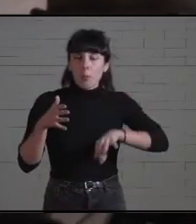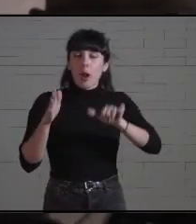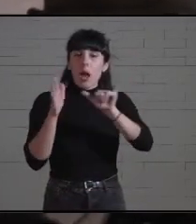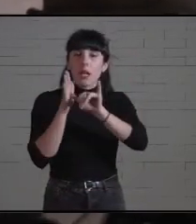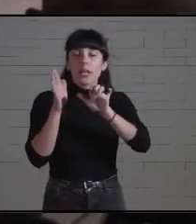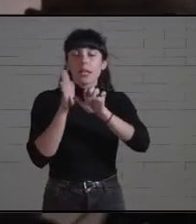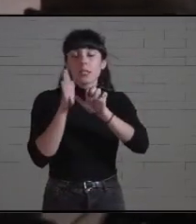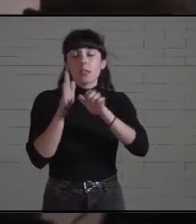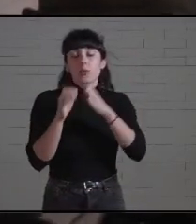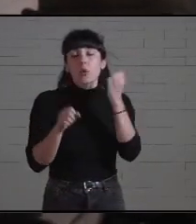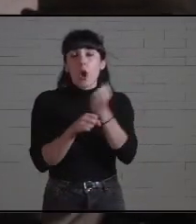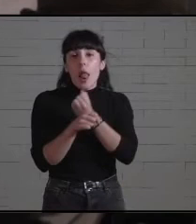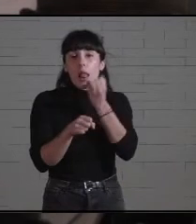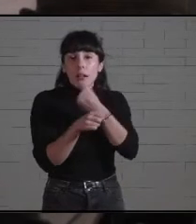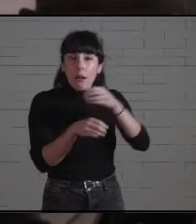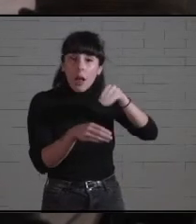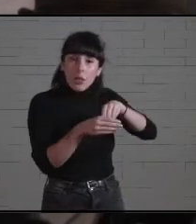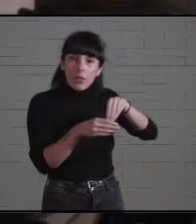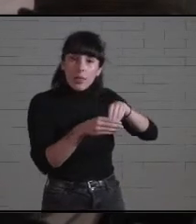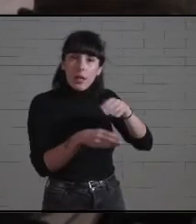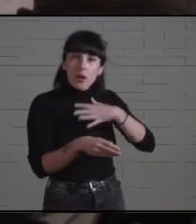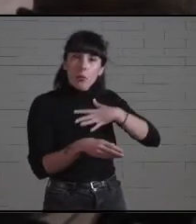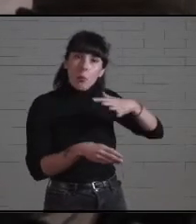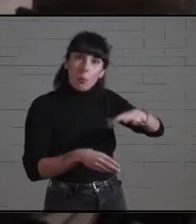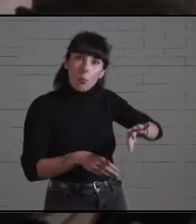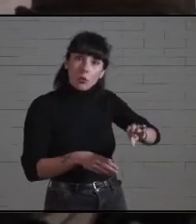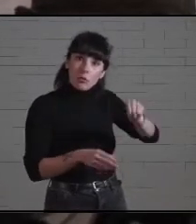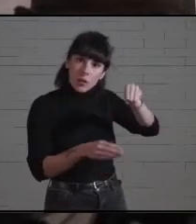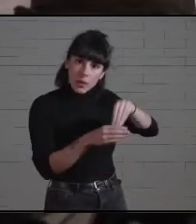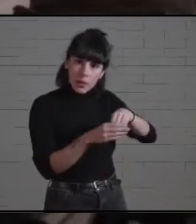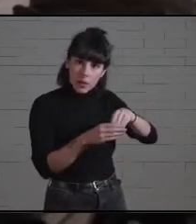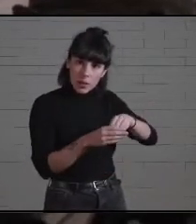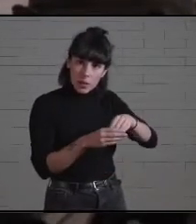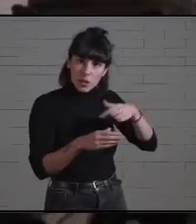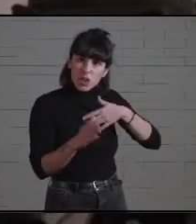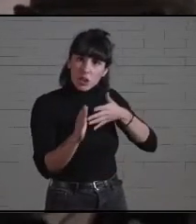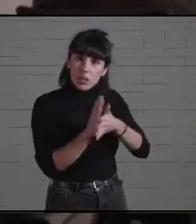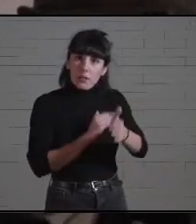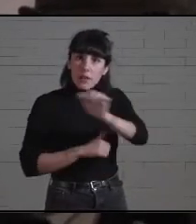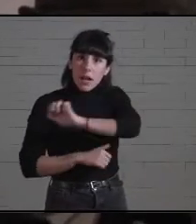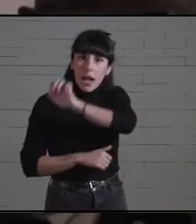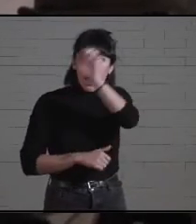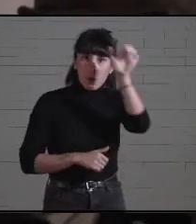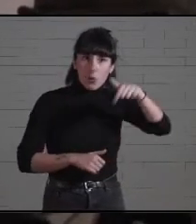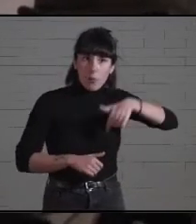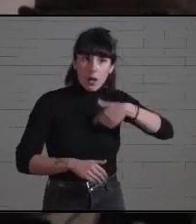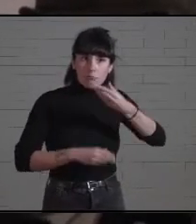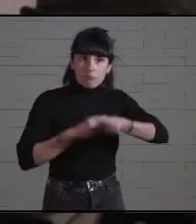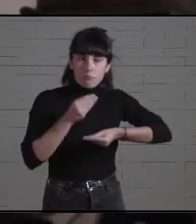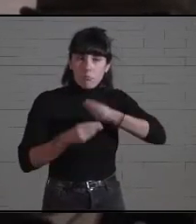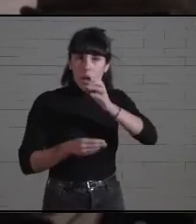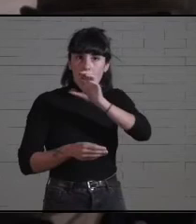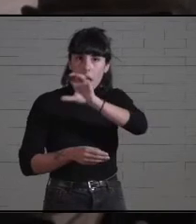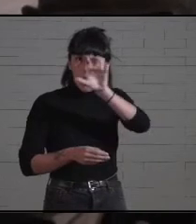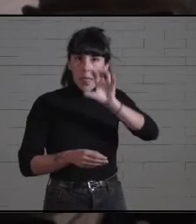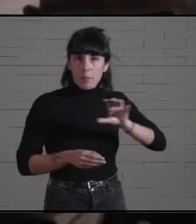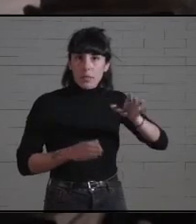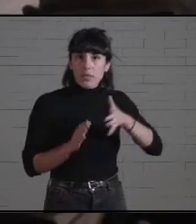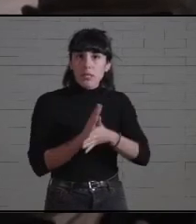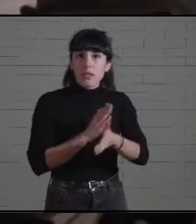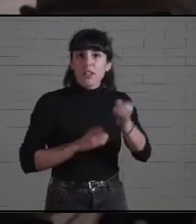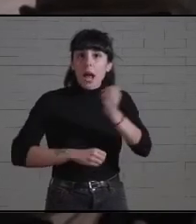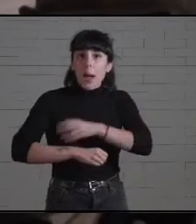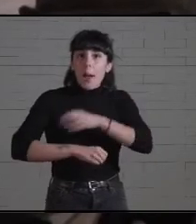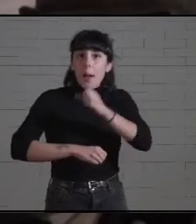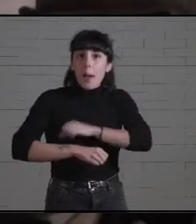Trabajadores se incluyera esa posibilidad. Esto se realiza ya en muchos países de nuestro entorno, un sistema de bolsa de hora que tampoco